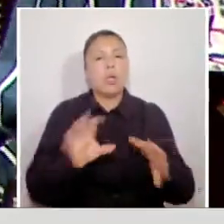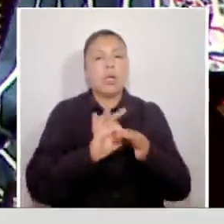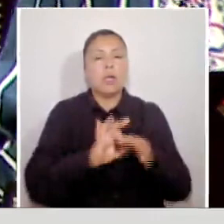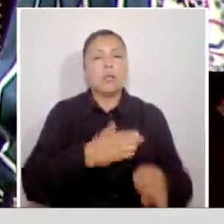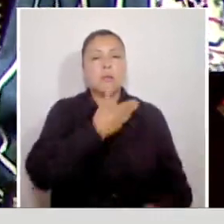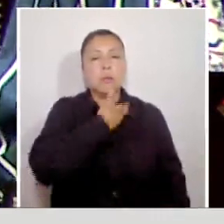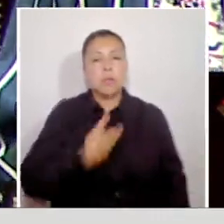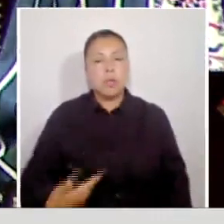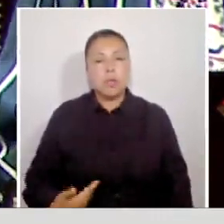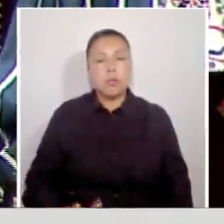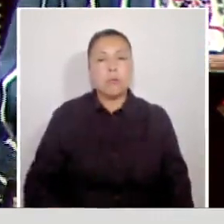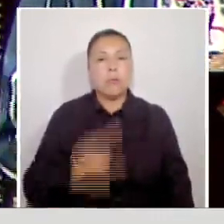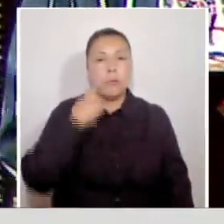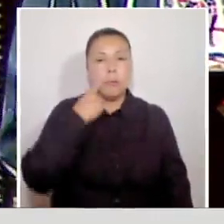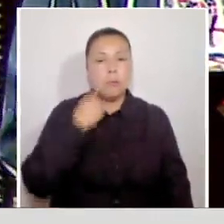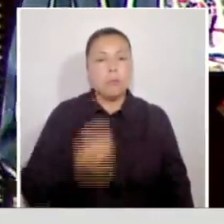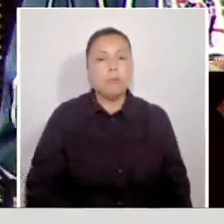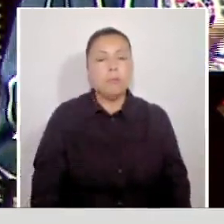presidente